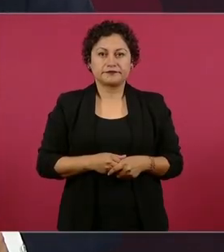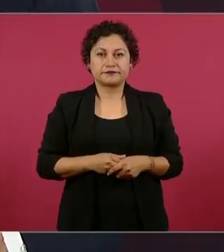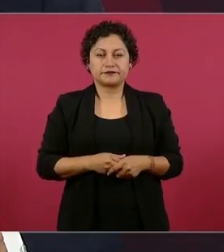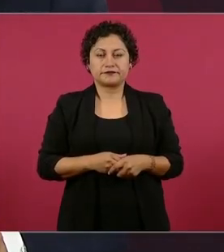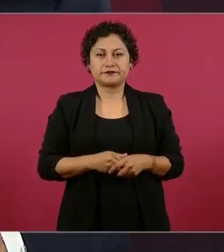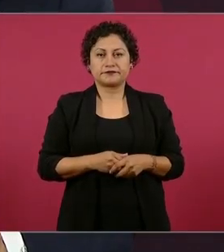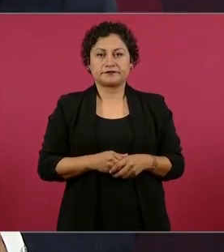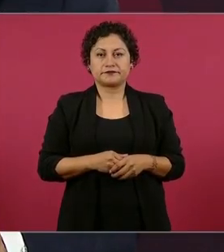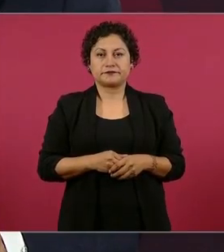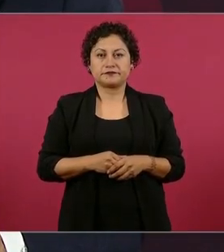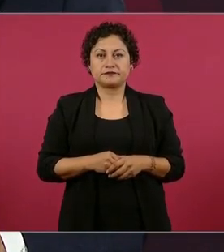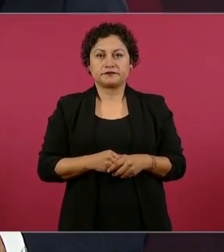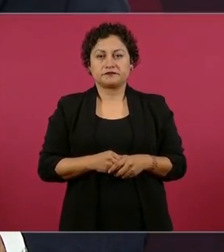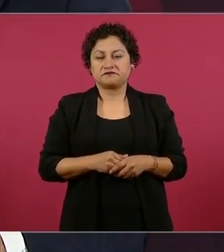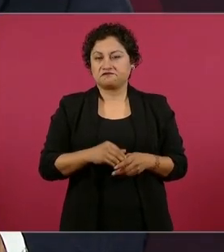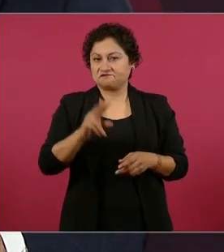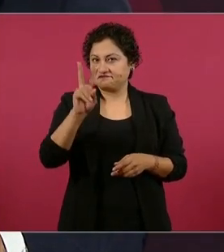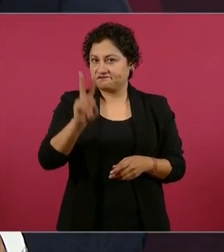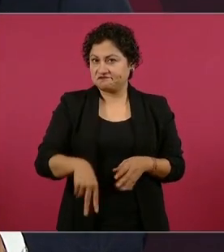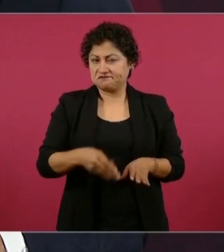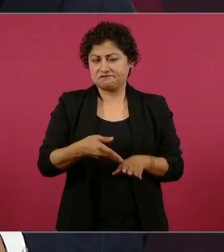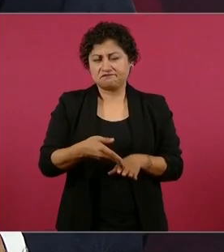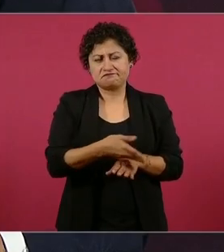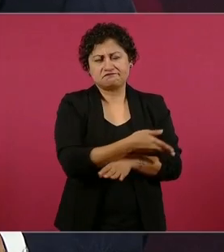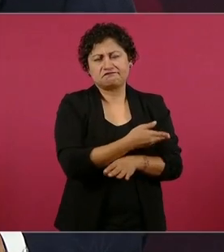Por siglos.